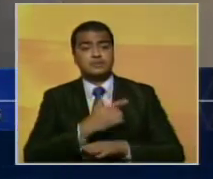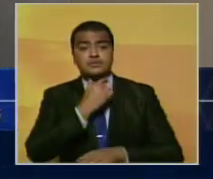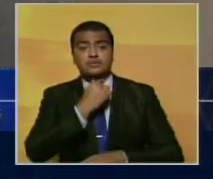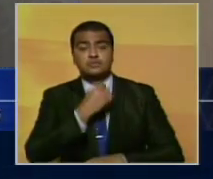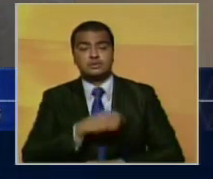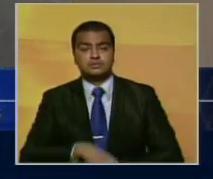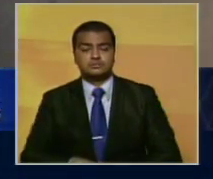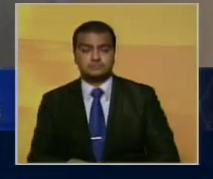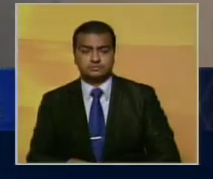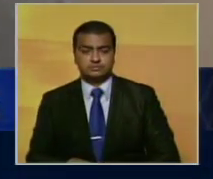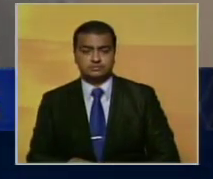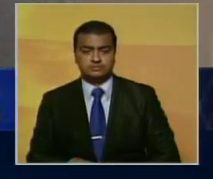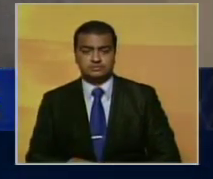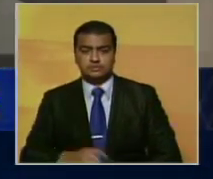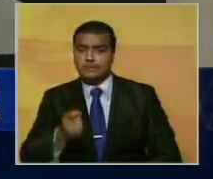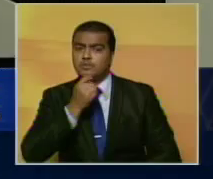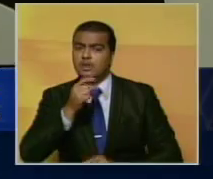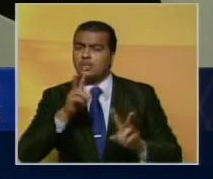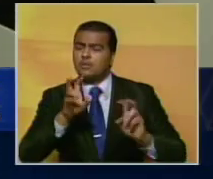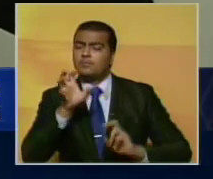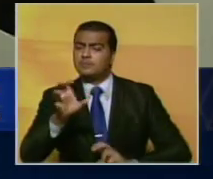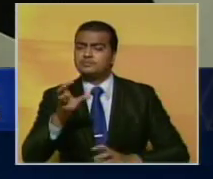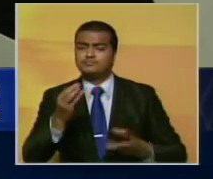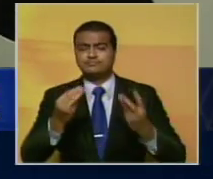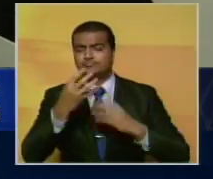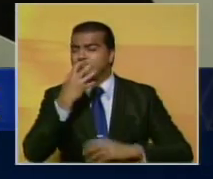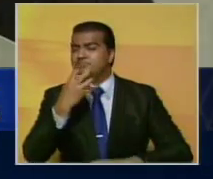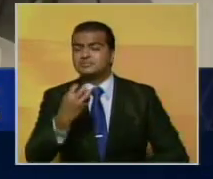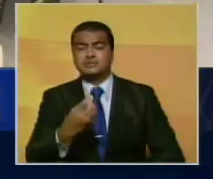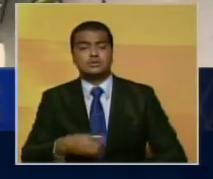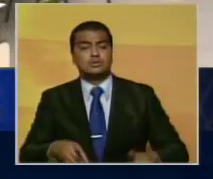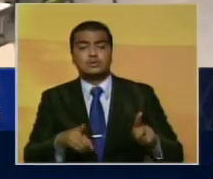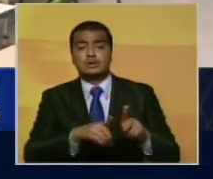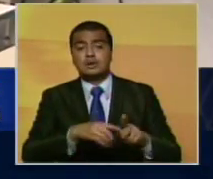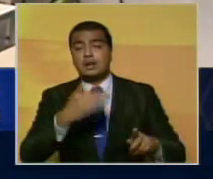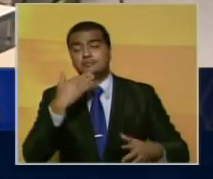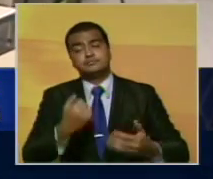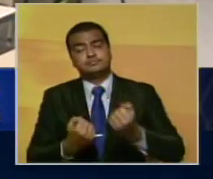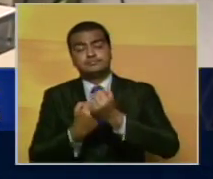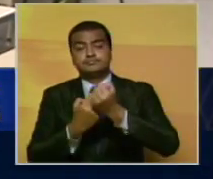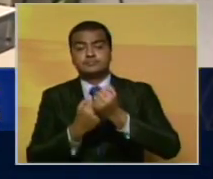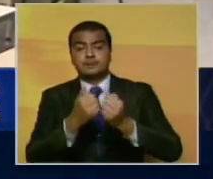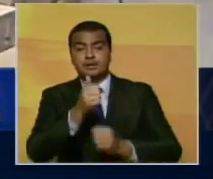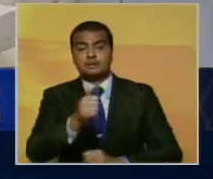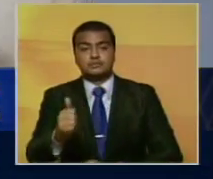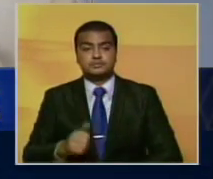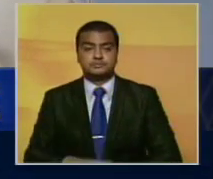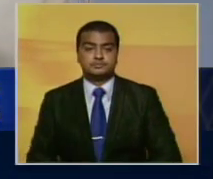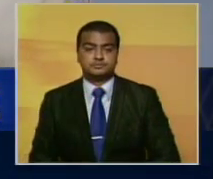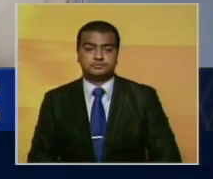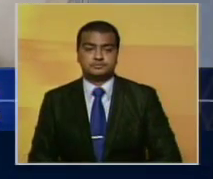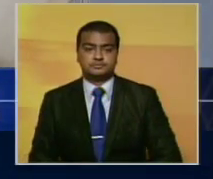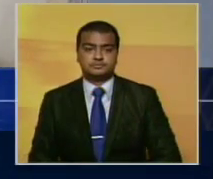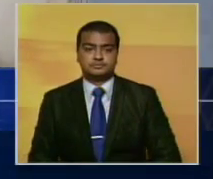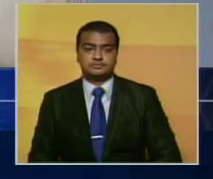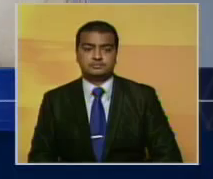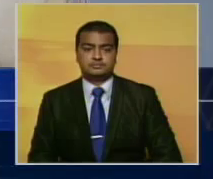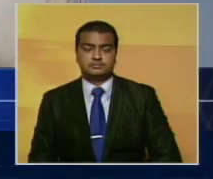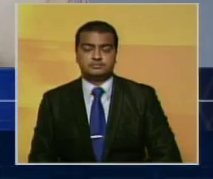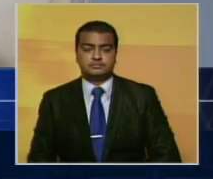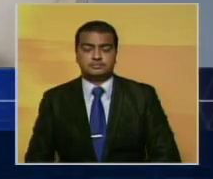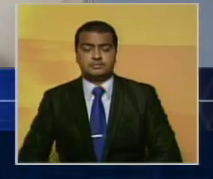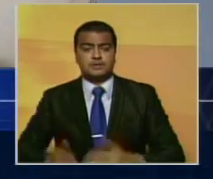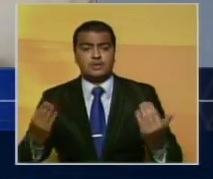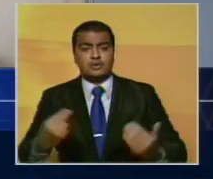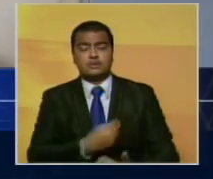periodistas del diario el nuevo país lamentaron lo ocurrido y se solidarizaron y ahora nos están atacando a